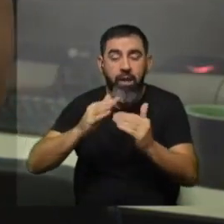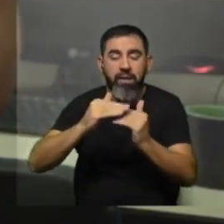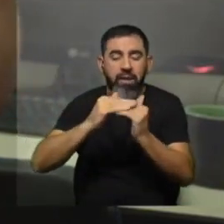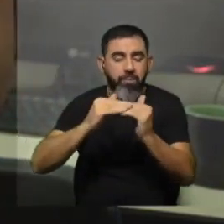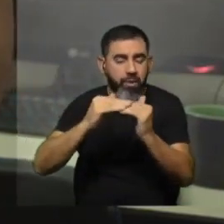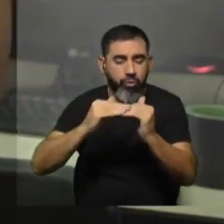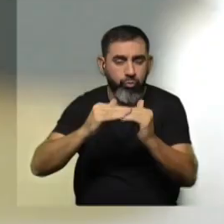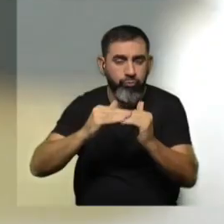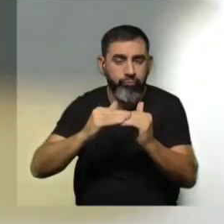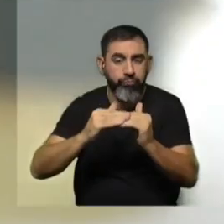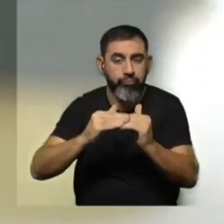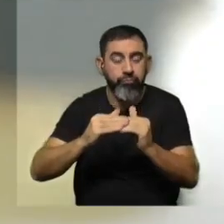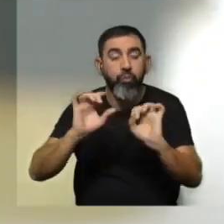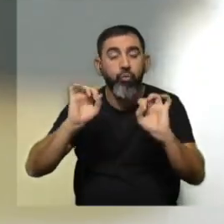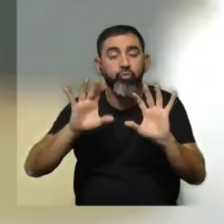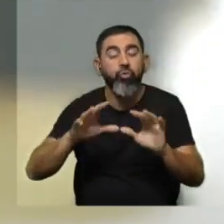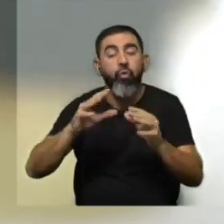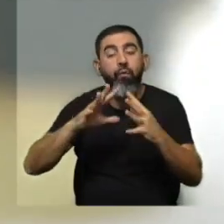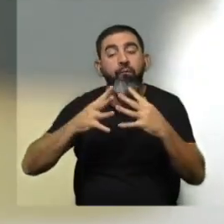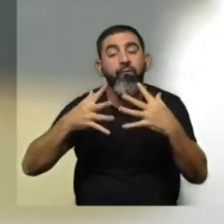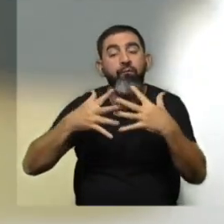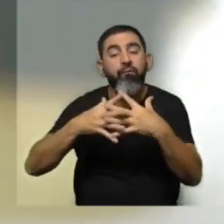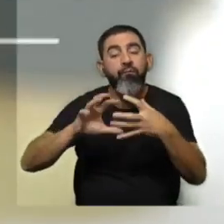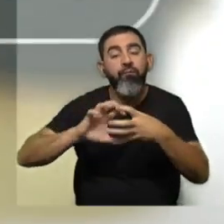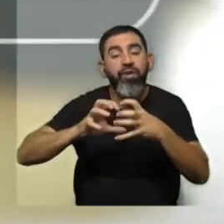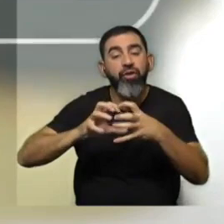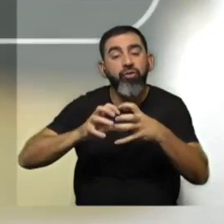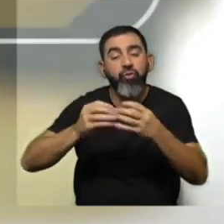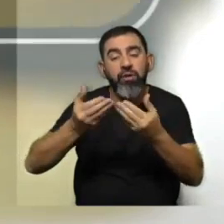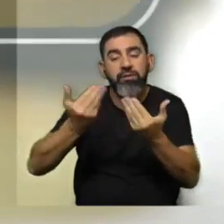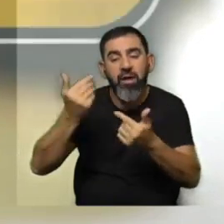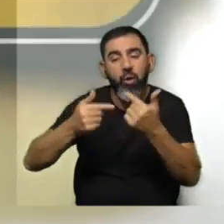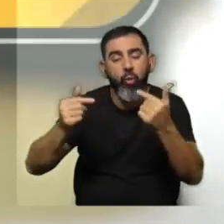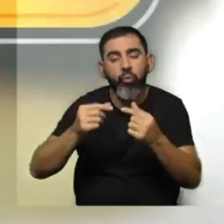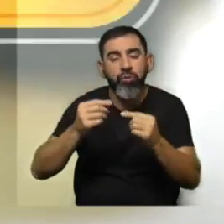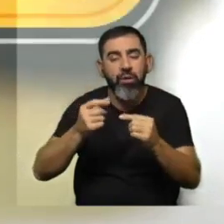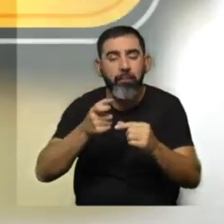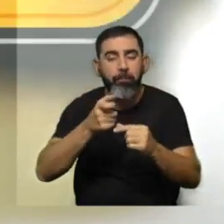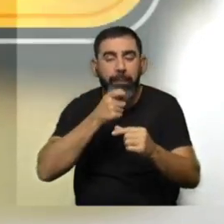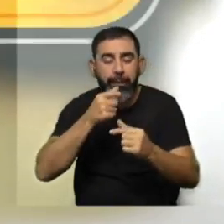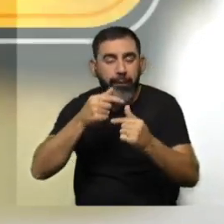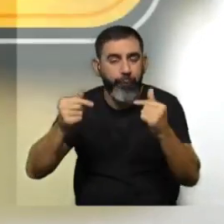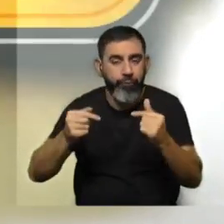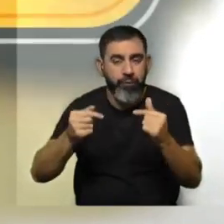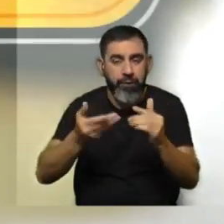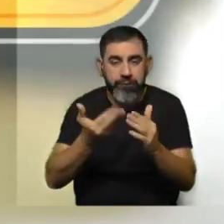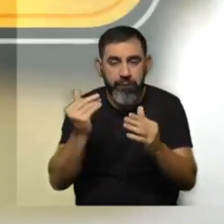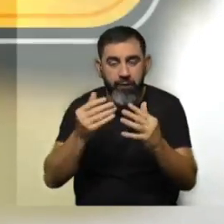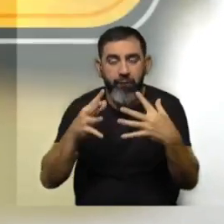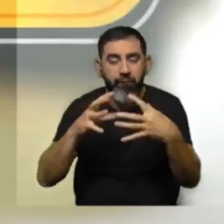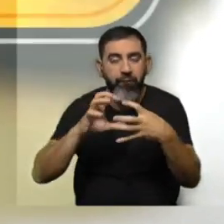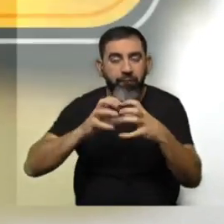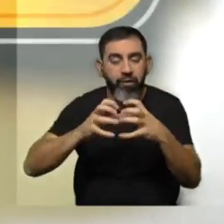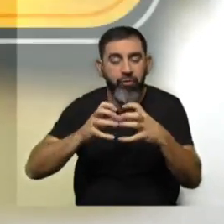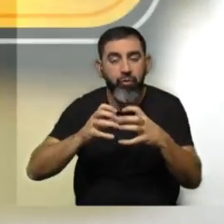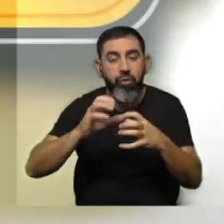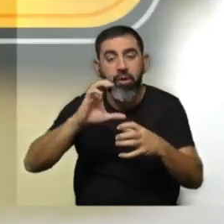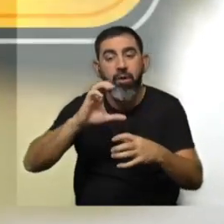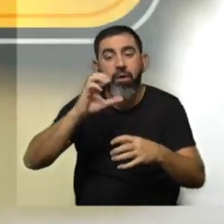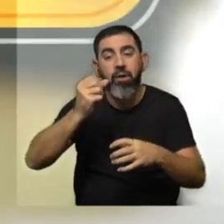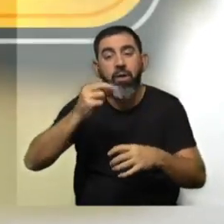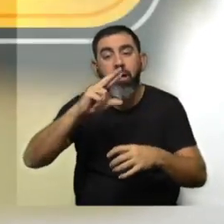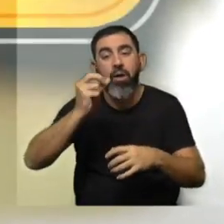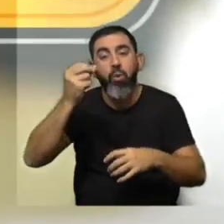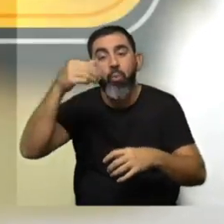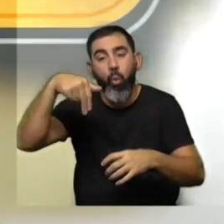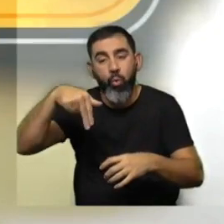mínimo, que es pasarlo por un filtro de partículas para sacar cosas que puedan venir en suspensión y un filtro de carbón activado para